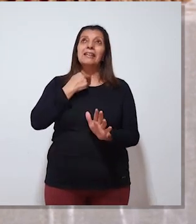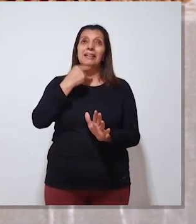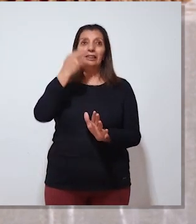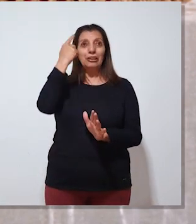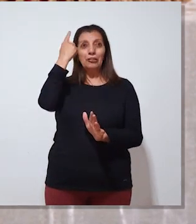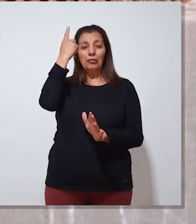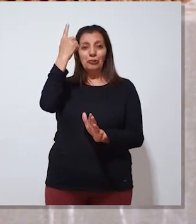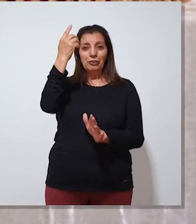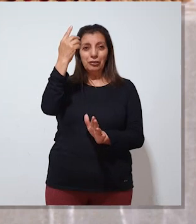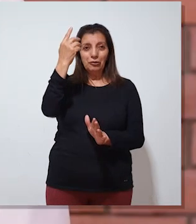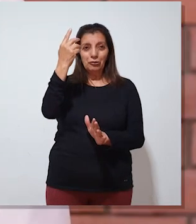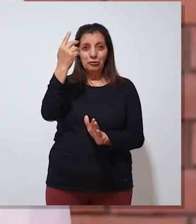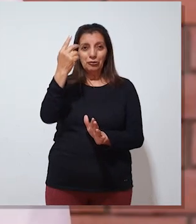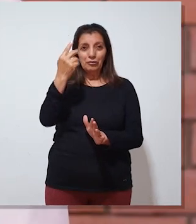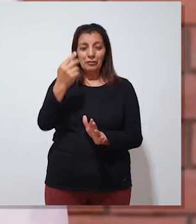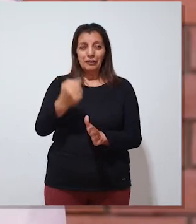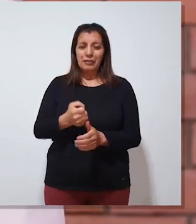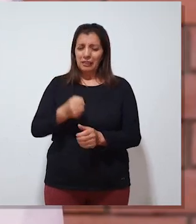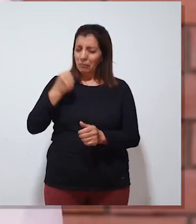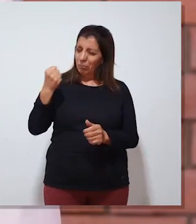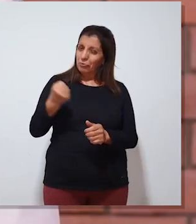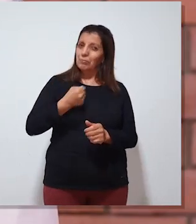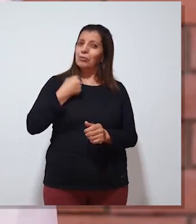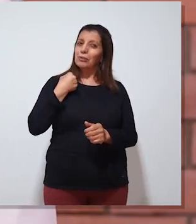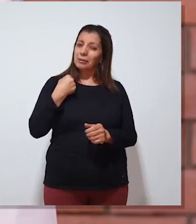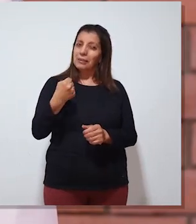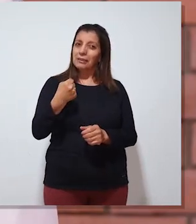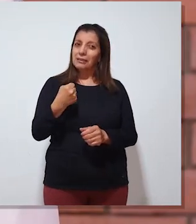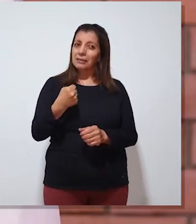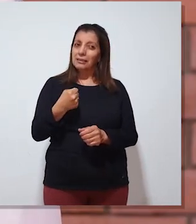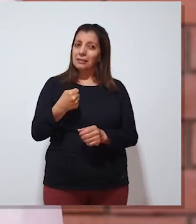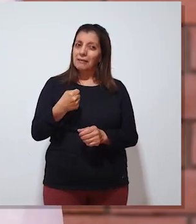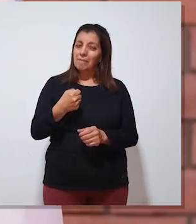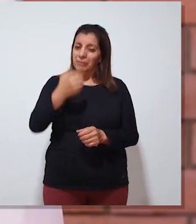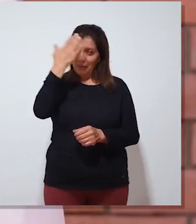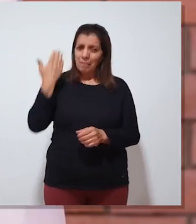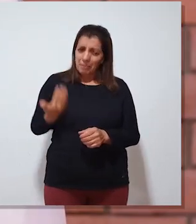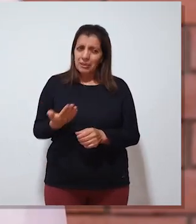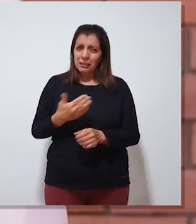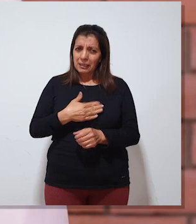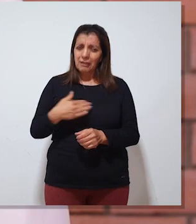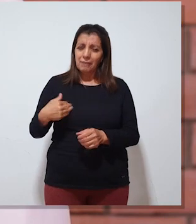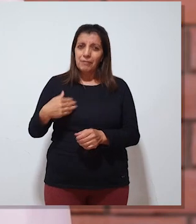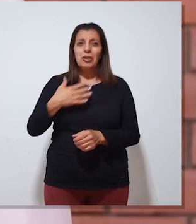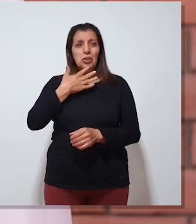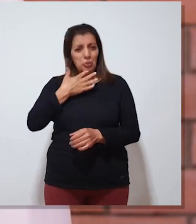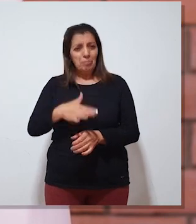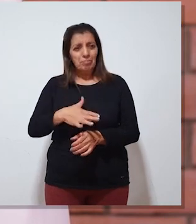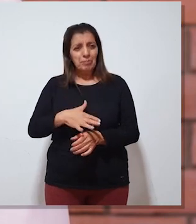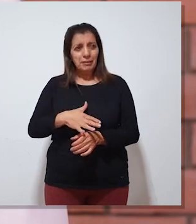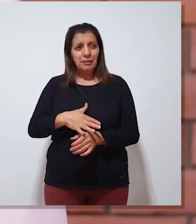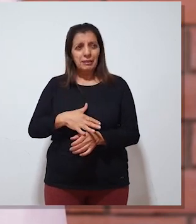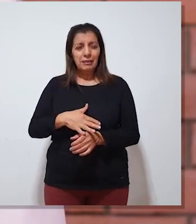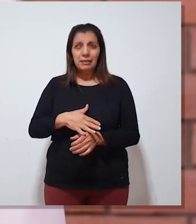del Altísimo. Apenas comprende desde la fe el llamado de Dios, María responde sin